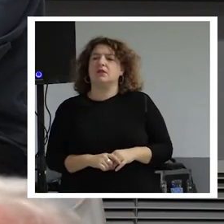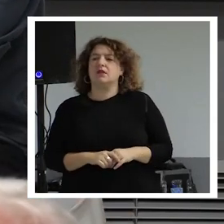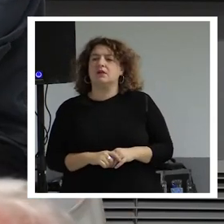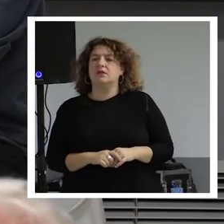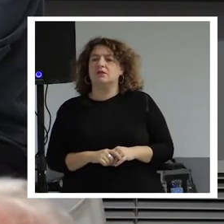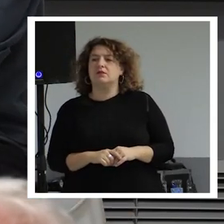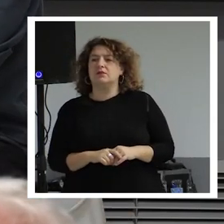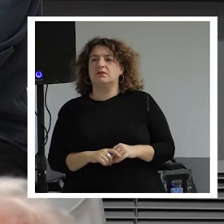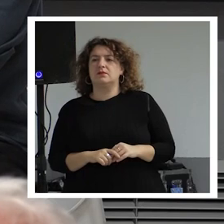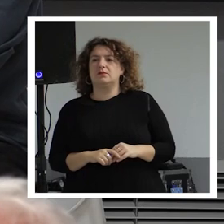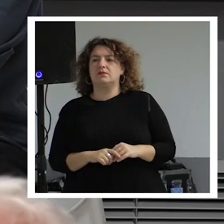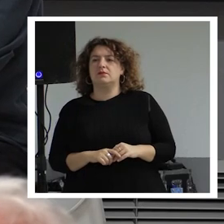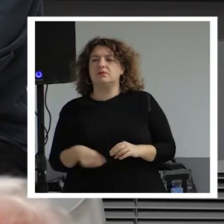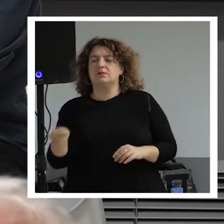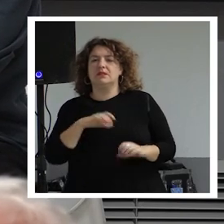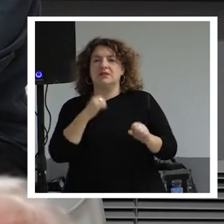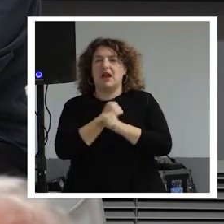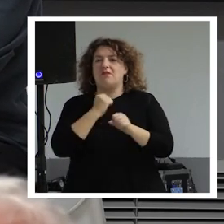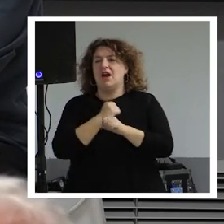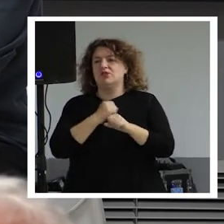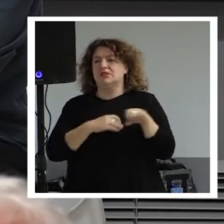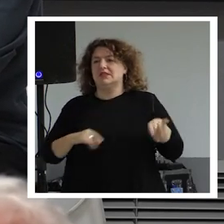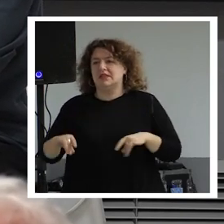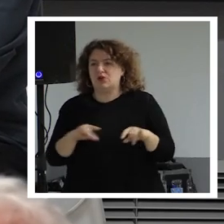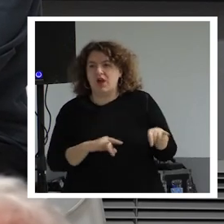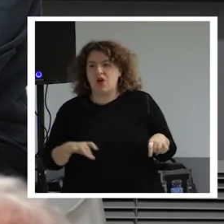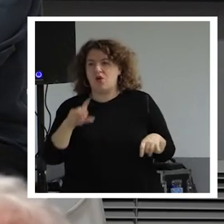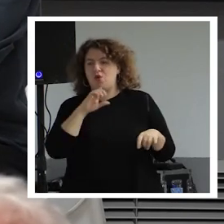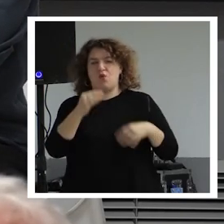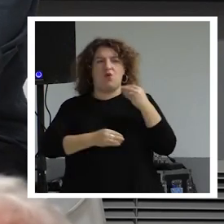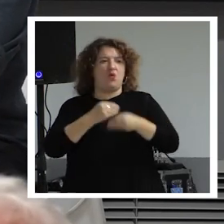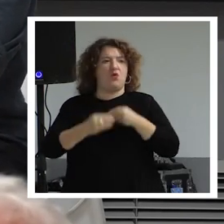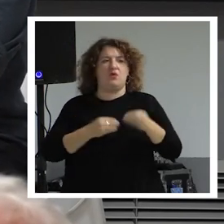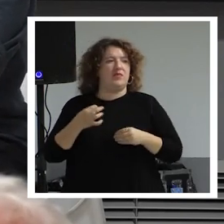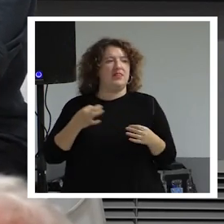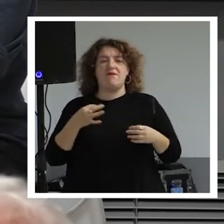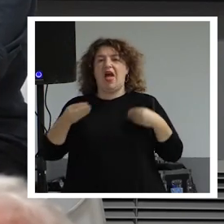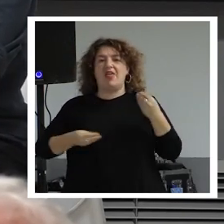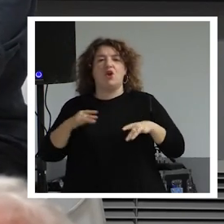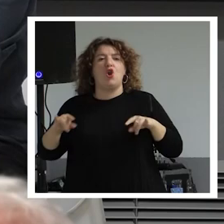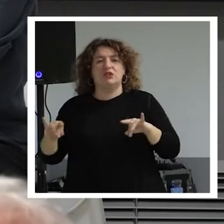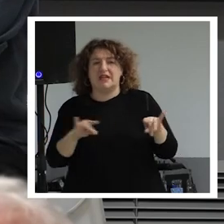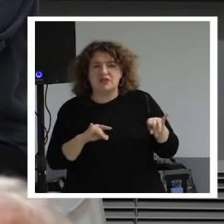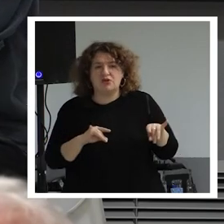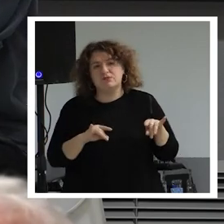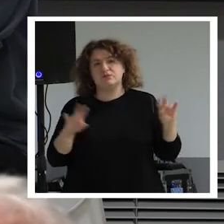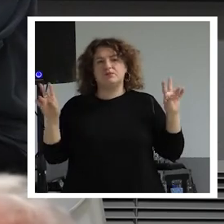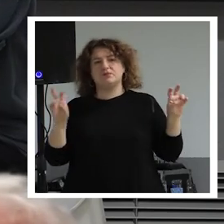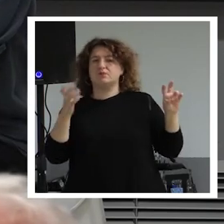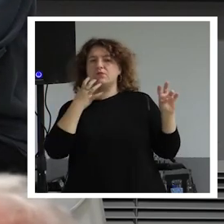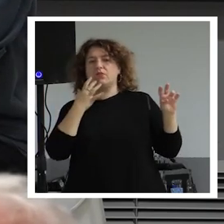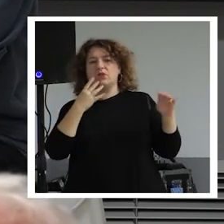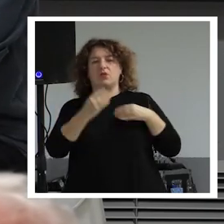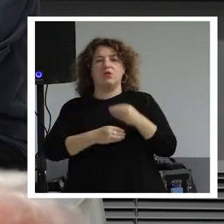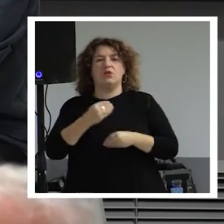estaban usando y abusando el concepto de una manera que a mí me parecía extremadamente peligrosa porque la